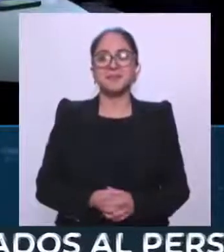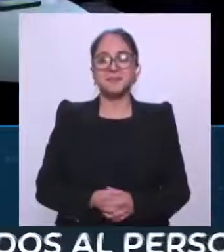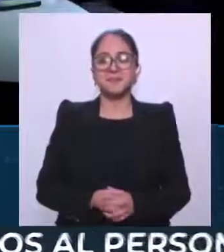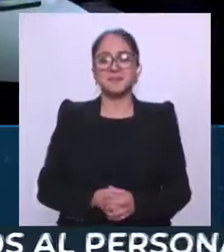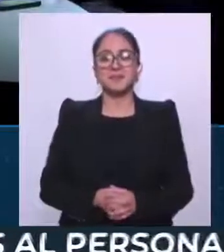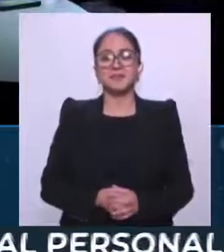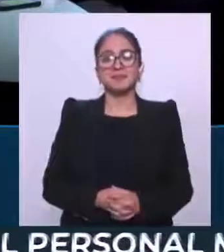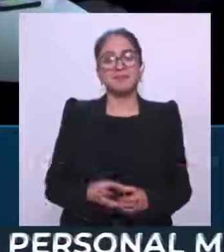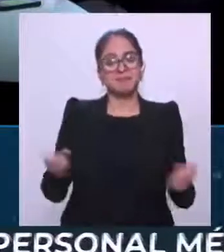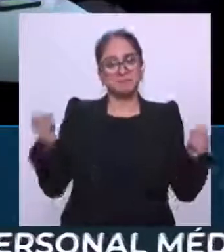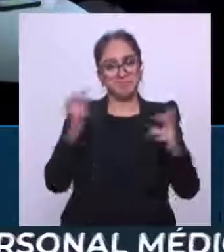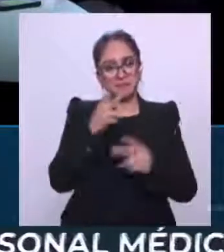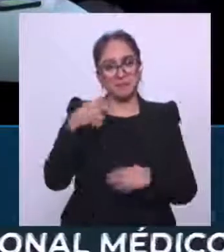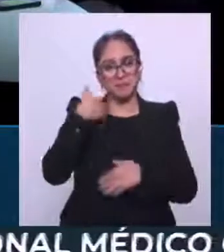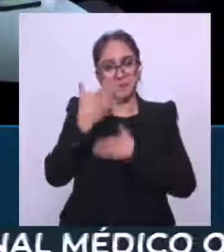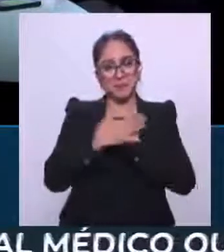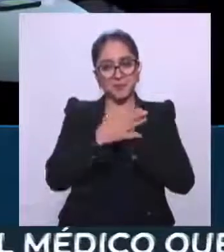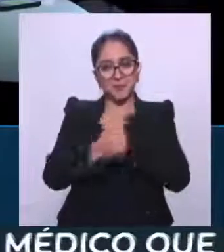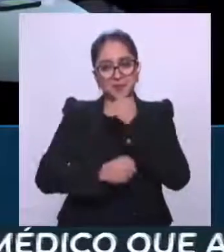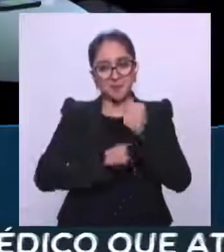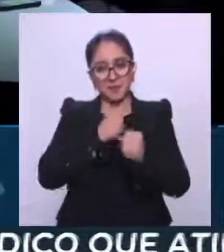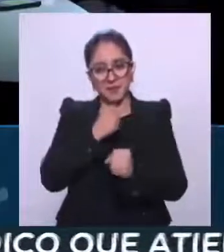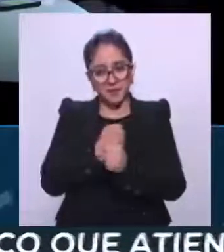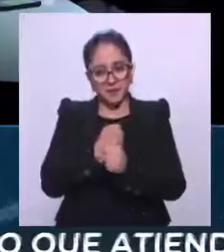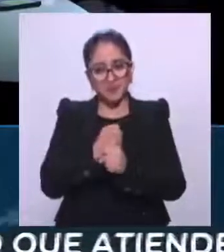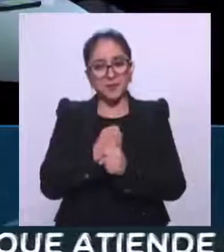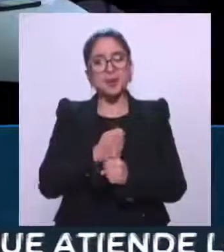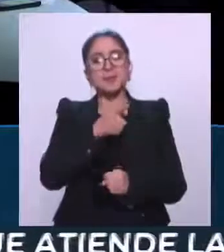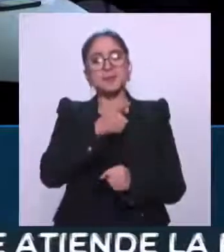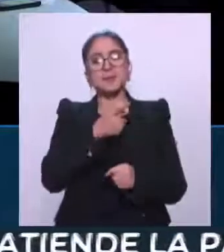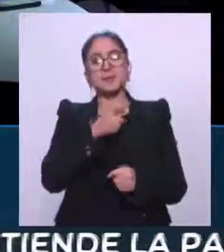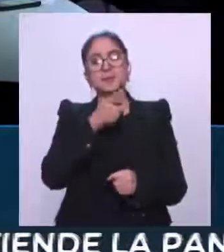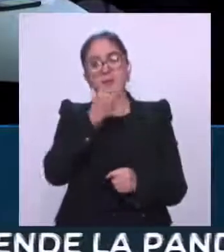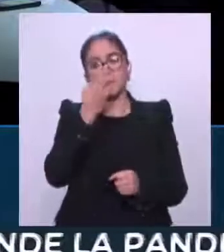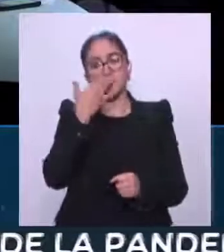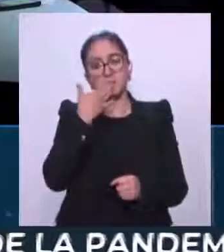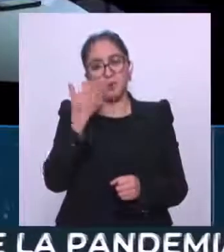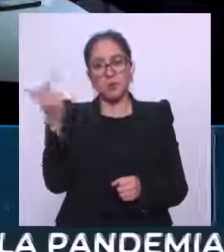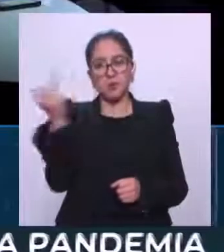ingeniero, qué gusto. Luego, nos vemos el próximo año, y a usted. Perfecto. Y a usted Mucha suerte para ambos.